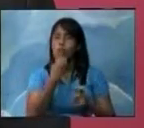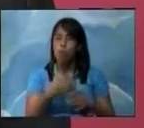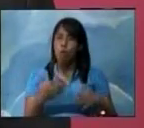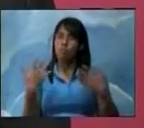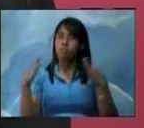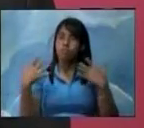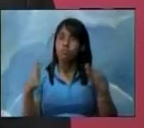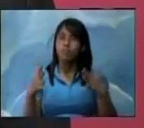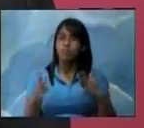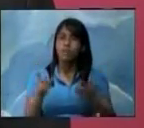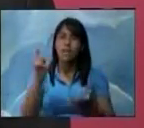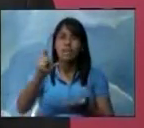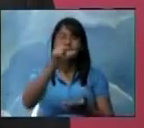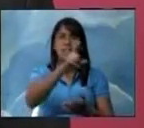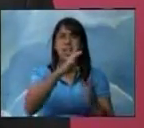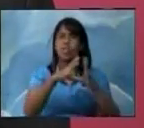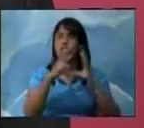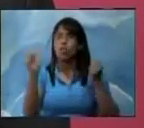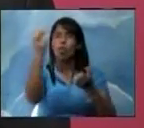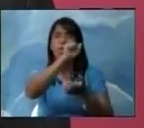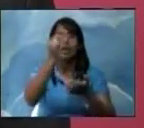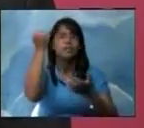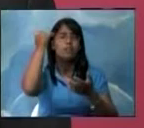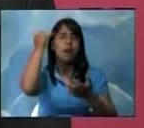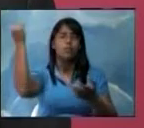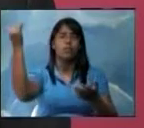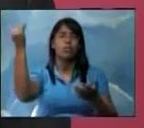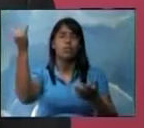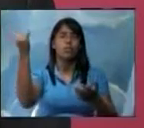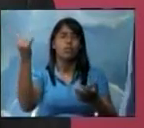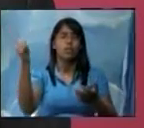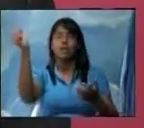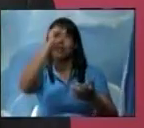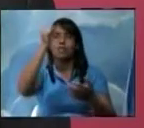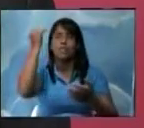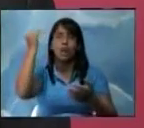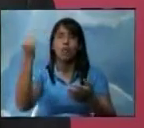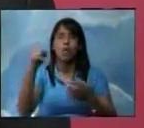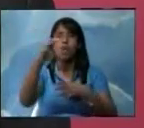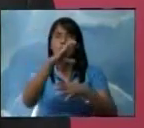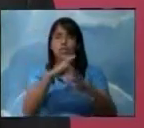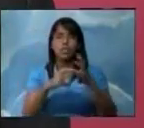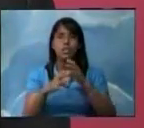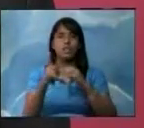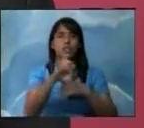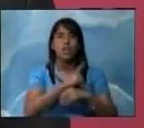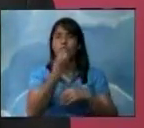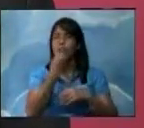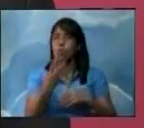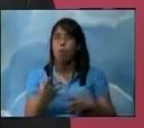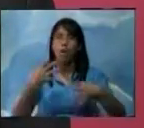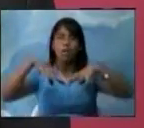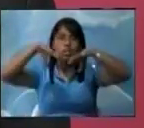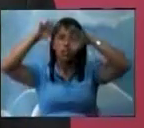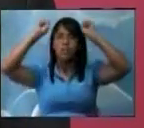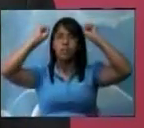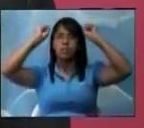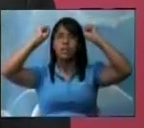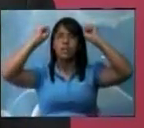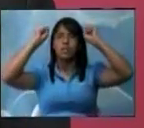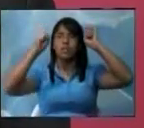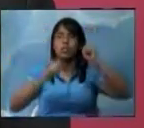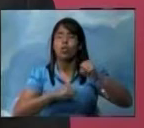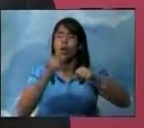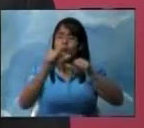parecer, enseñados en toda sabiduría, sabios en ciencia y de buen entendimiento,